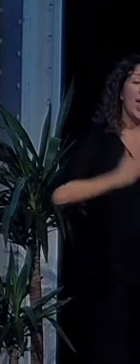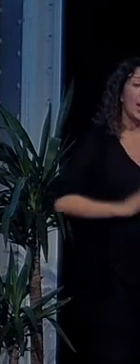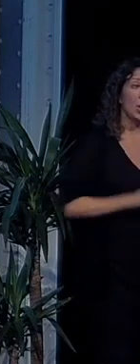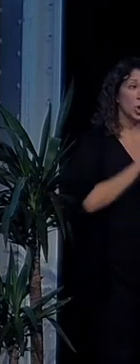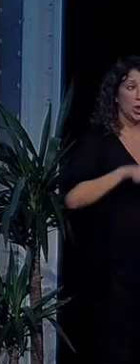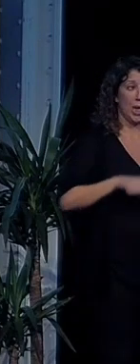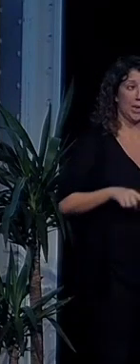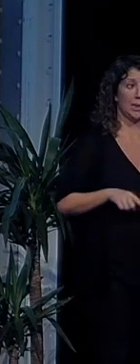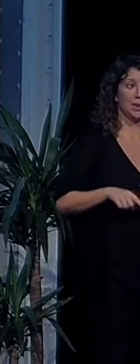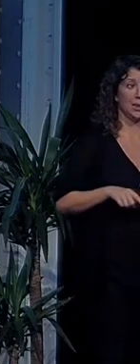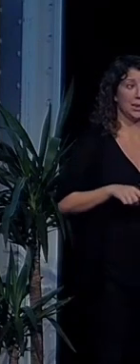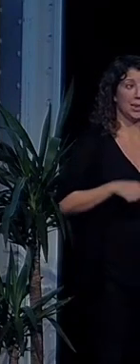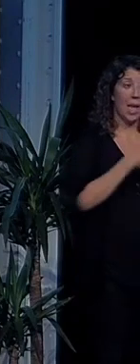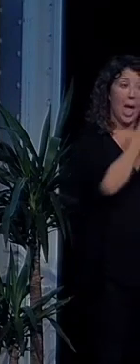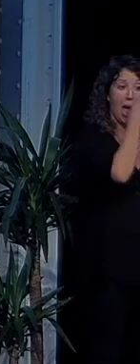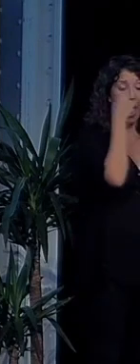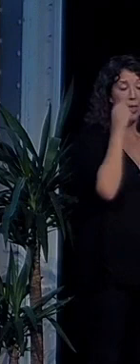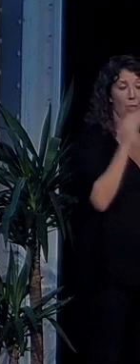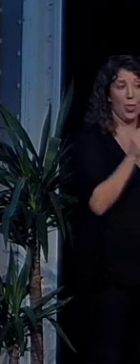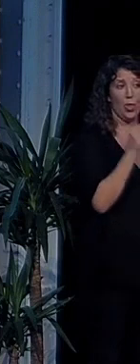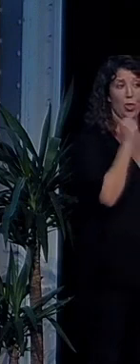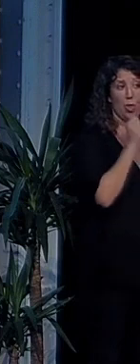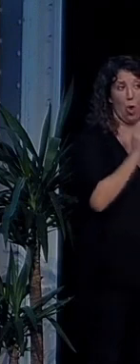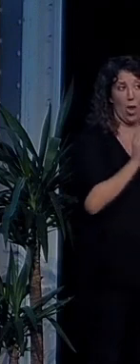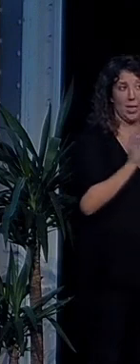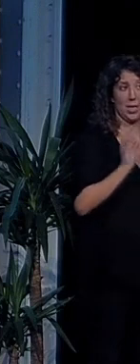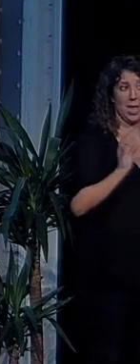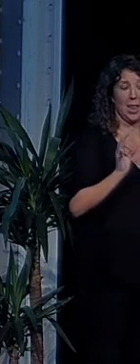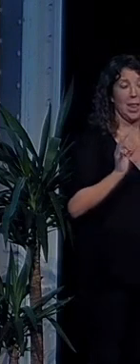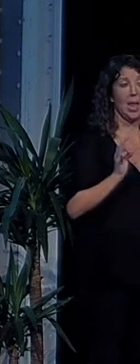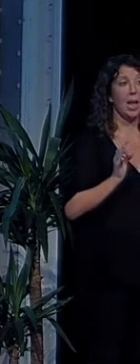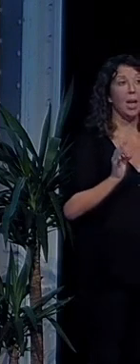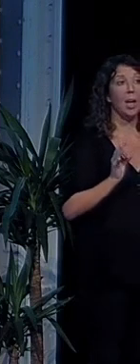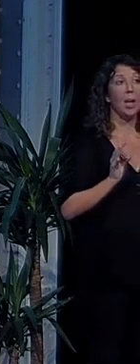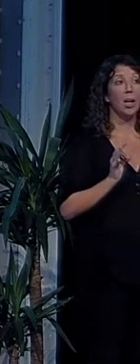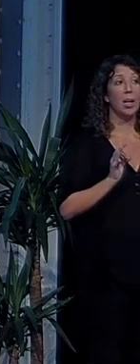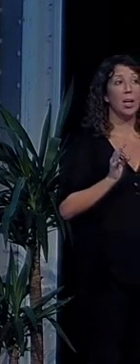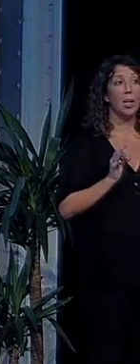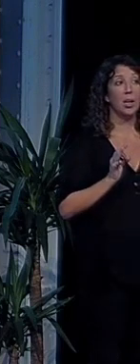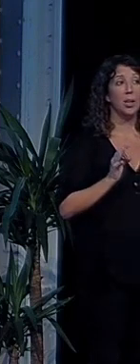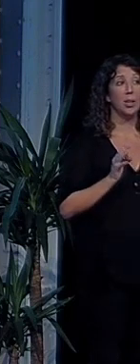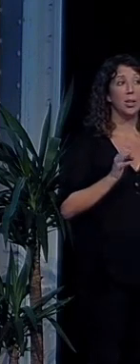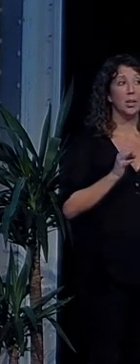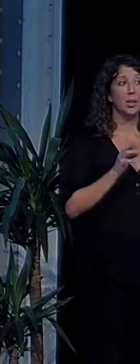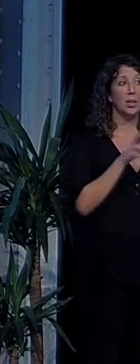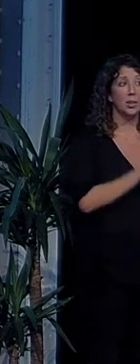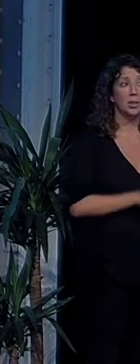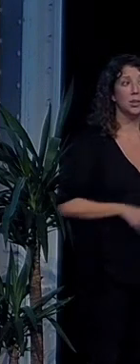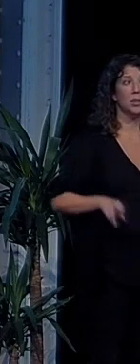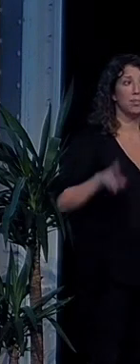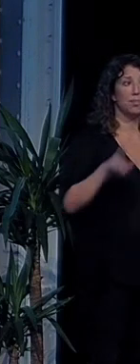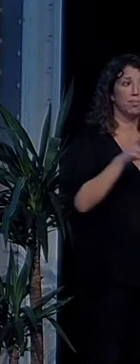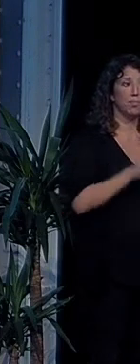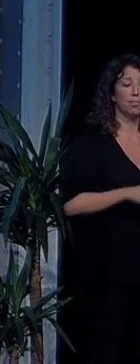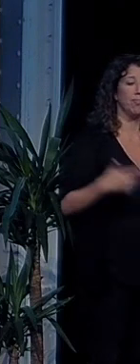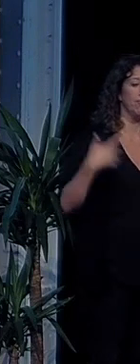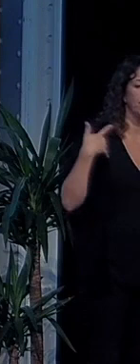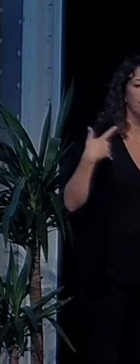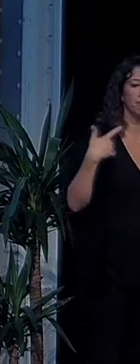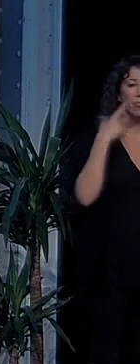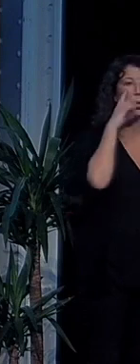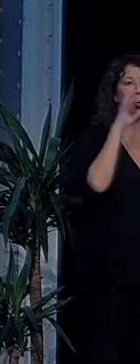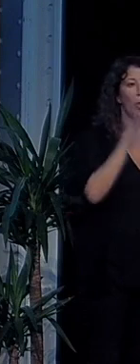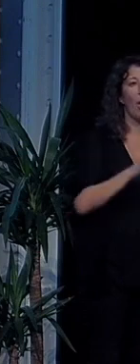3 hijos, en la adolescencia casi ya entrando 2, y siempre pues padeces por ellos y